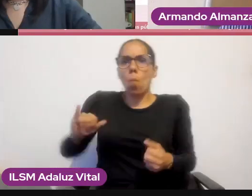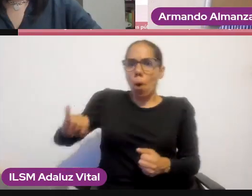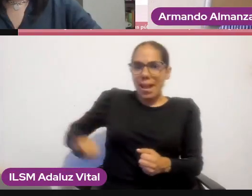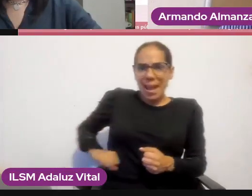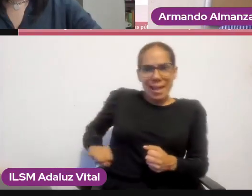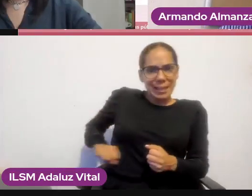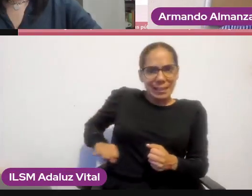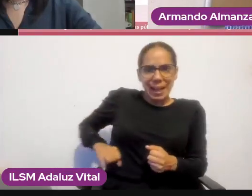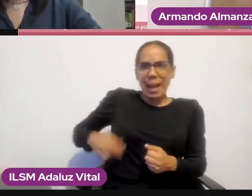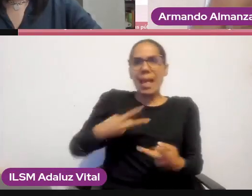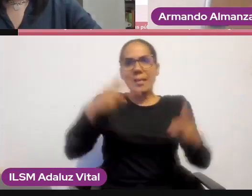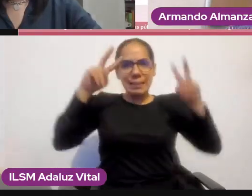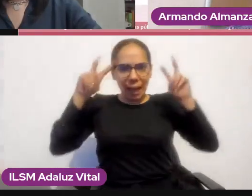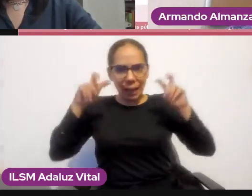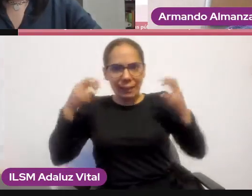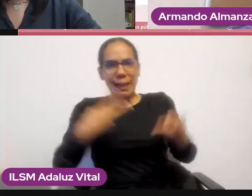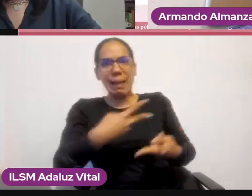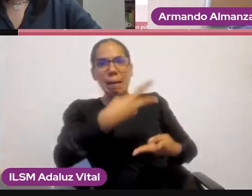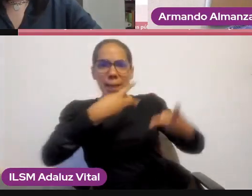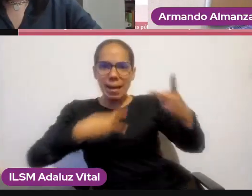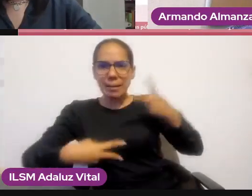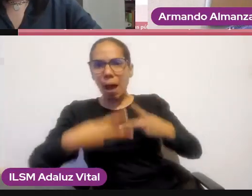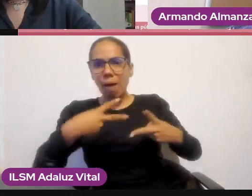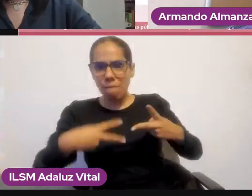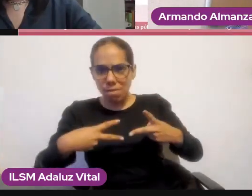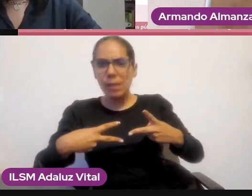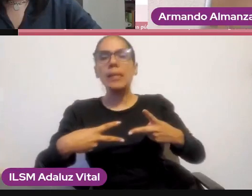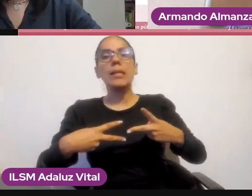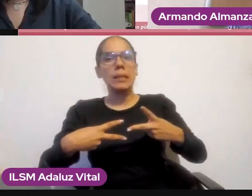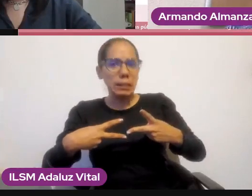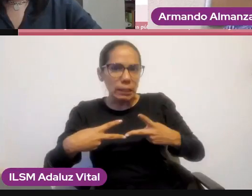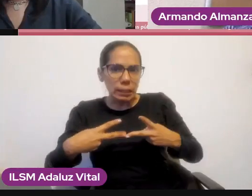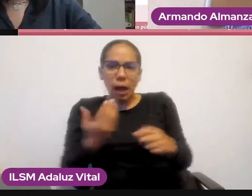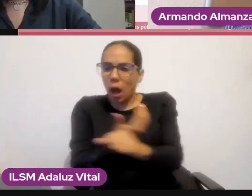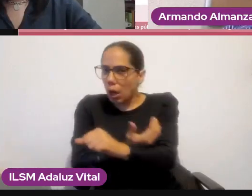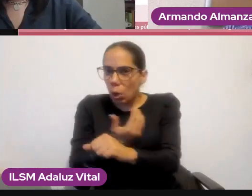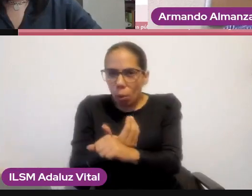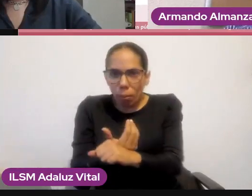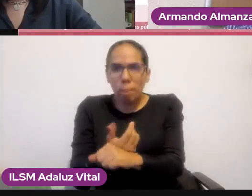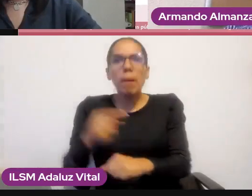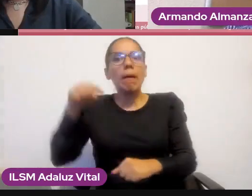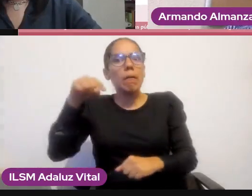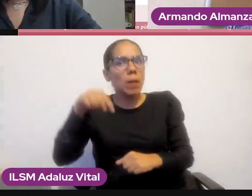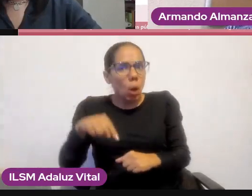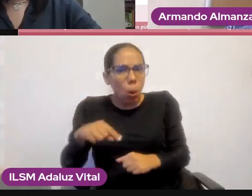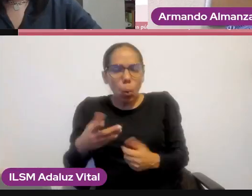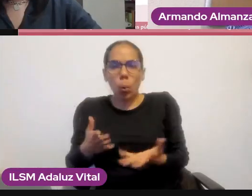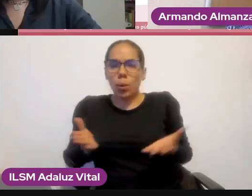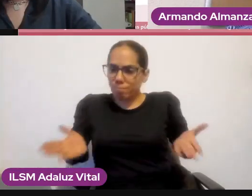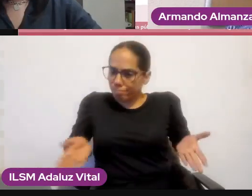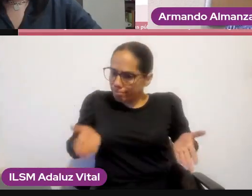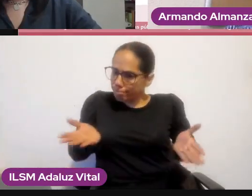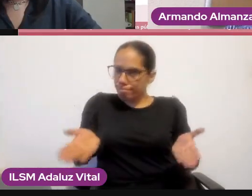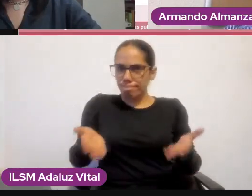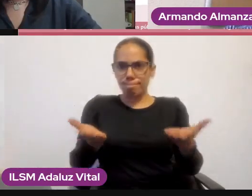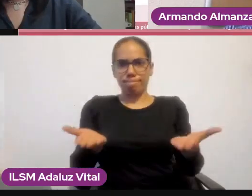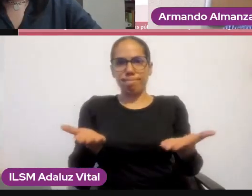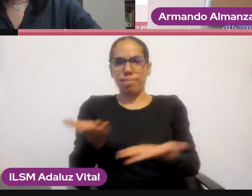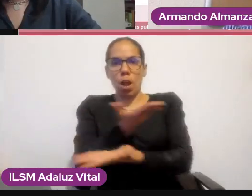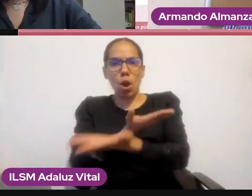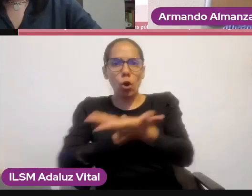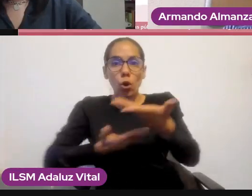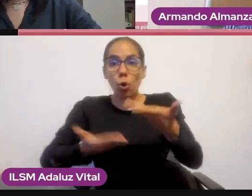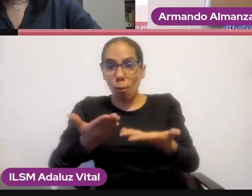escuchar en este medio, en estas alturas, del interés que se tiene por la